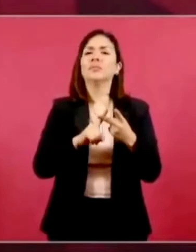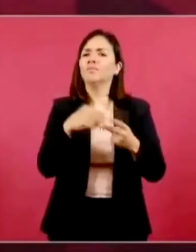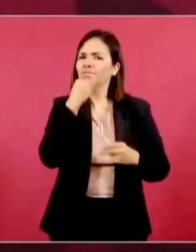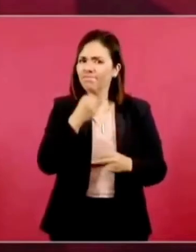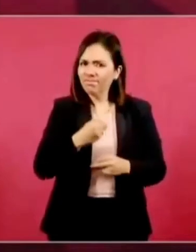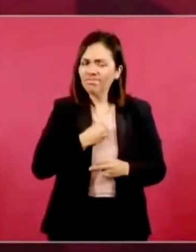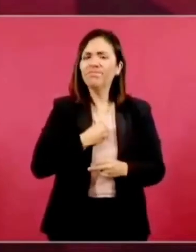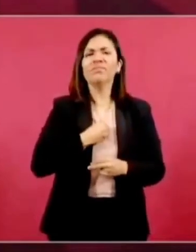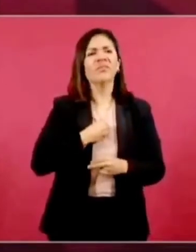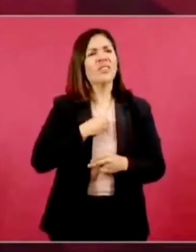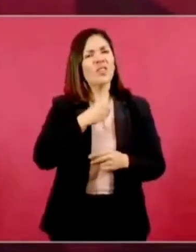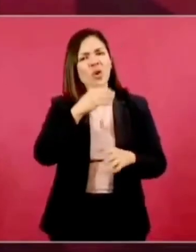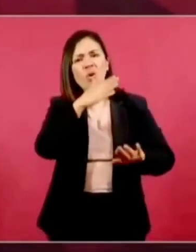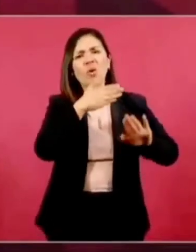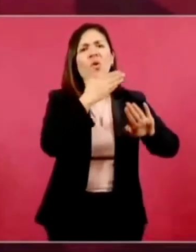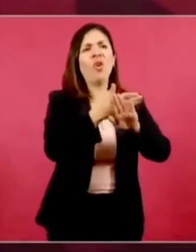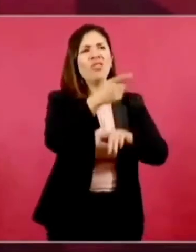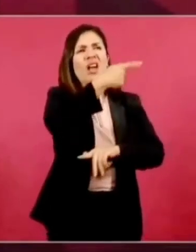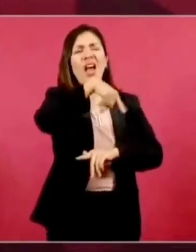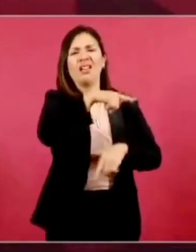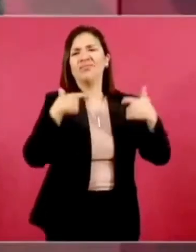las oligarquías